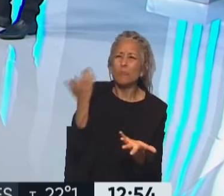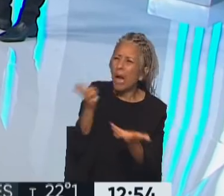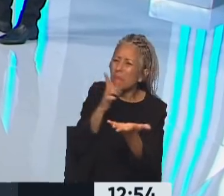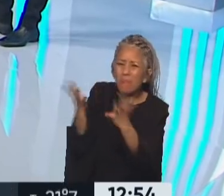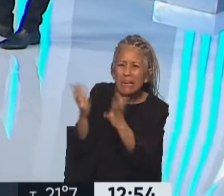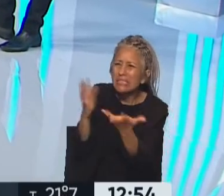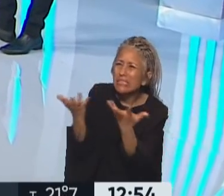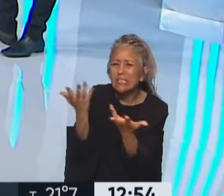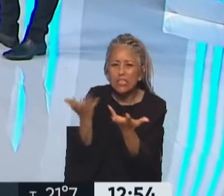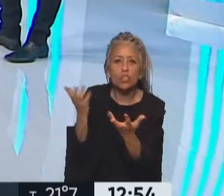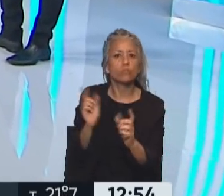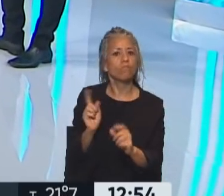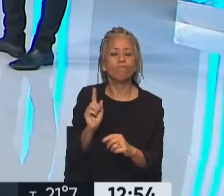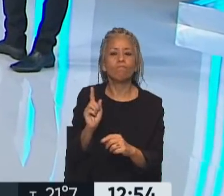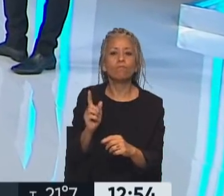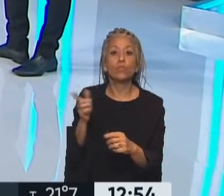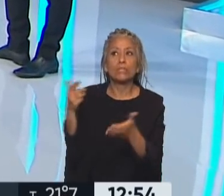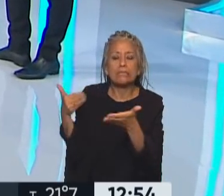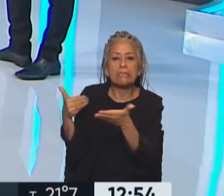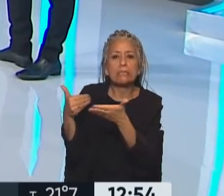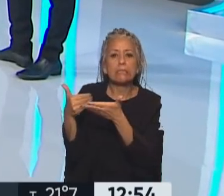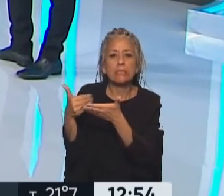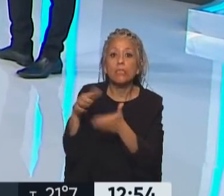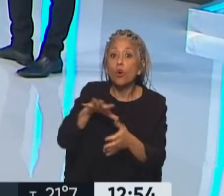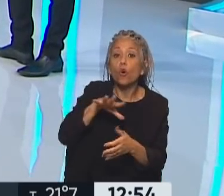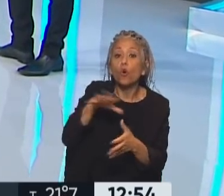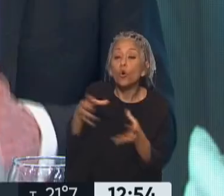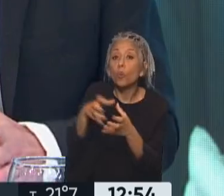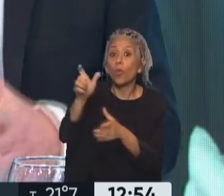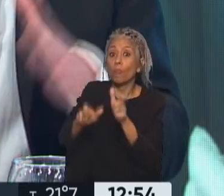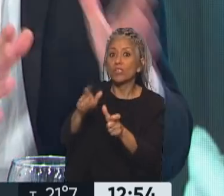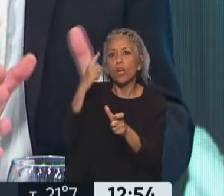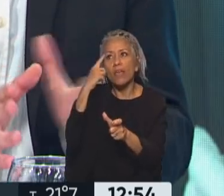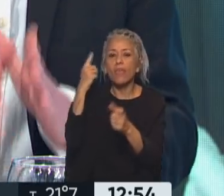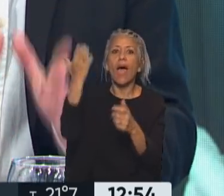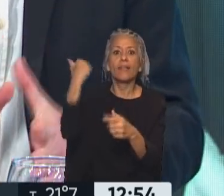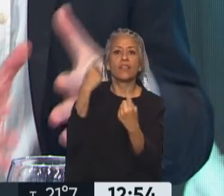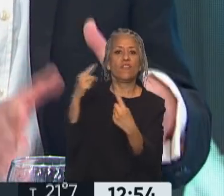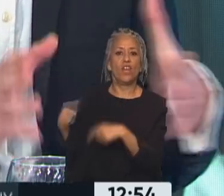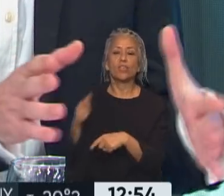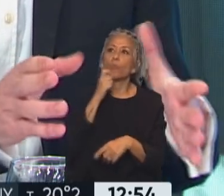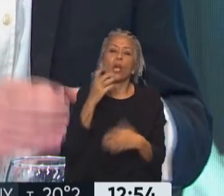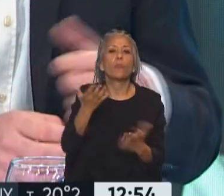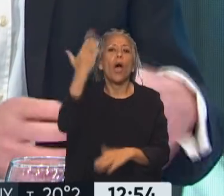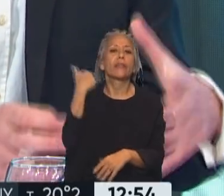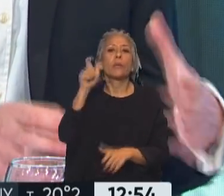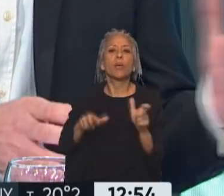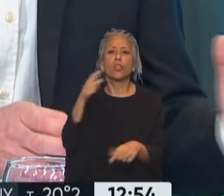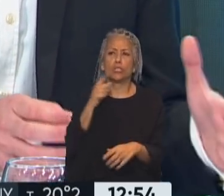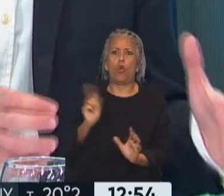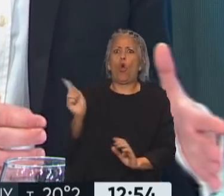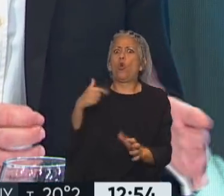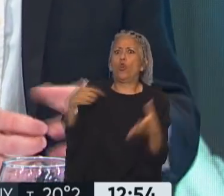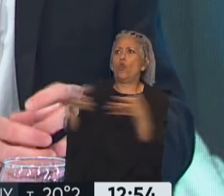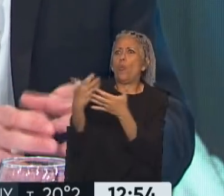recargada de la otra, pero que representan a electorados diferentes. Aquellos que decían, nunca voy a votar a esta extrema